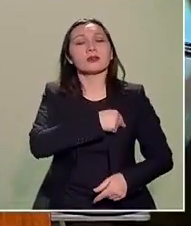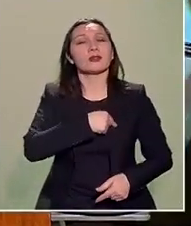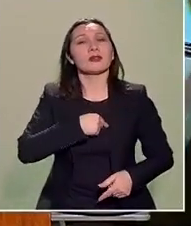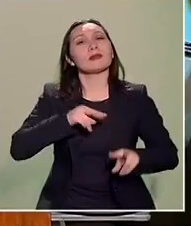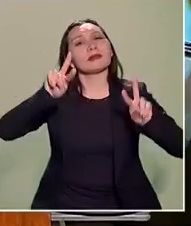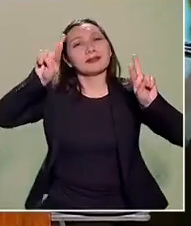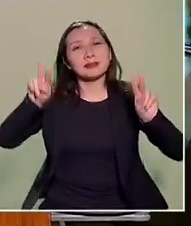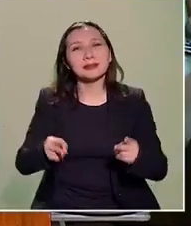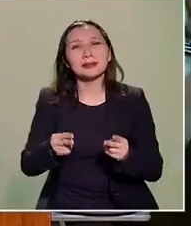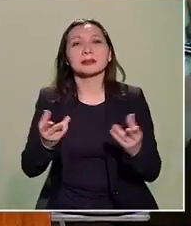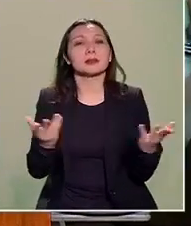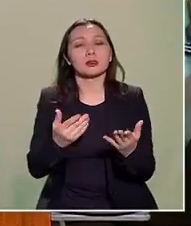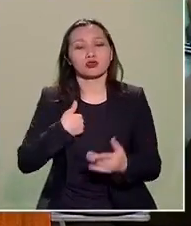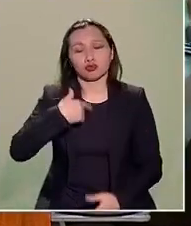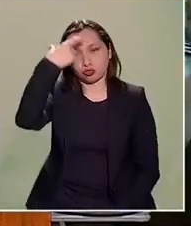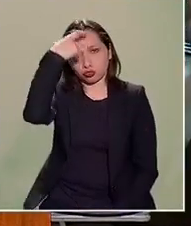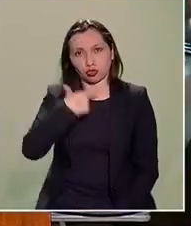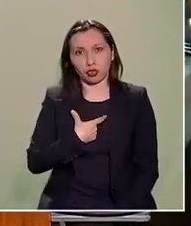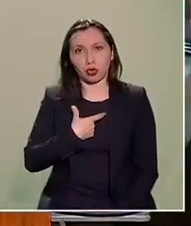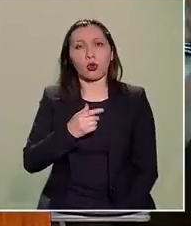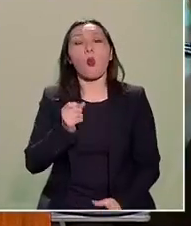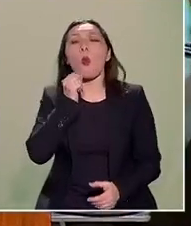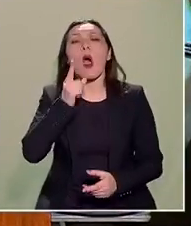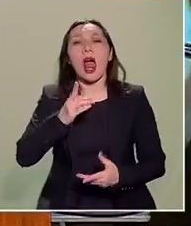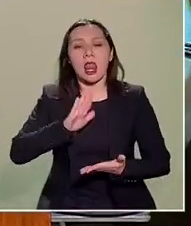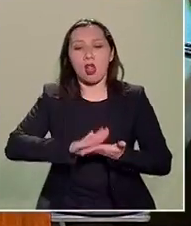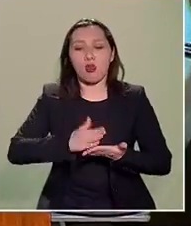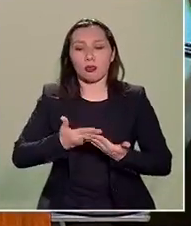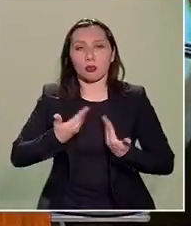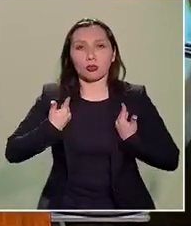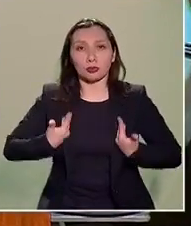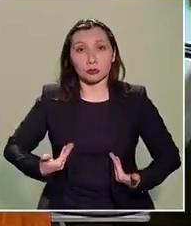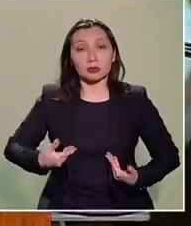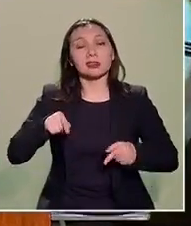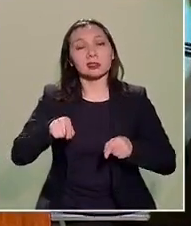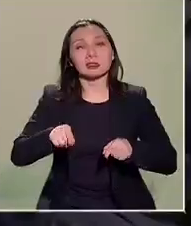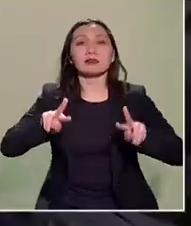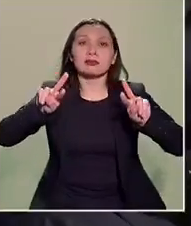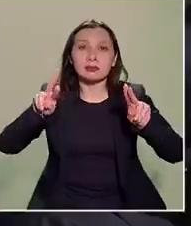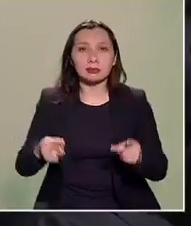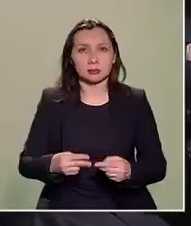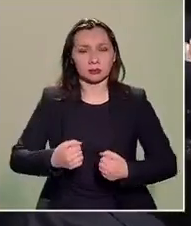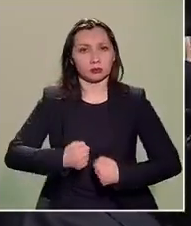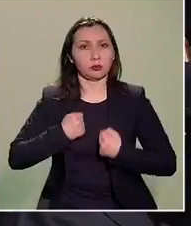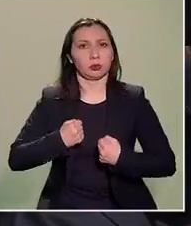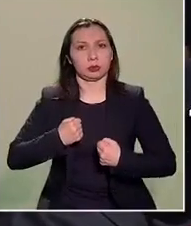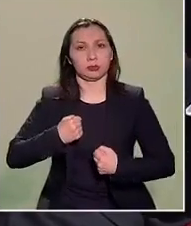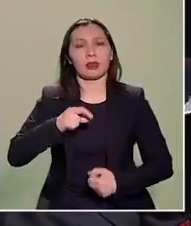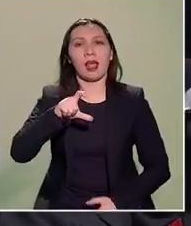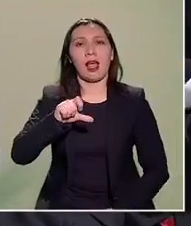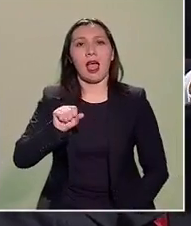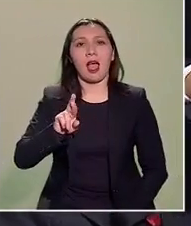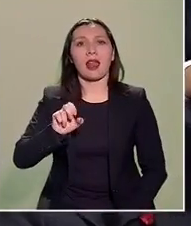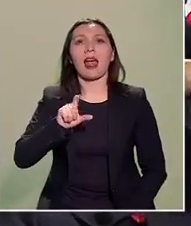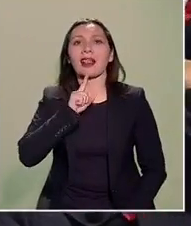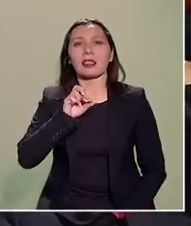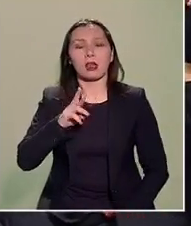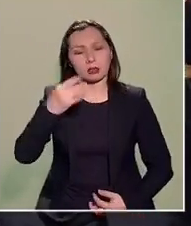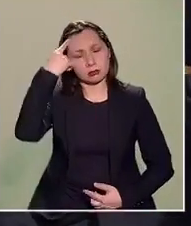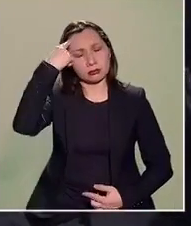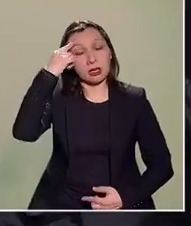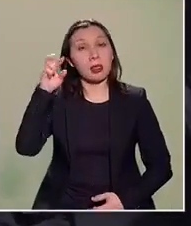lo que lo que soy y de lo que estoy construido a esto llamamos carácter el padre de la